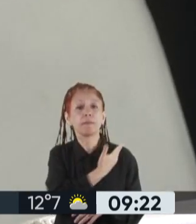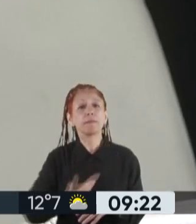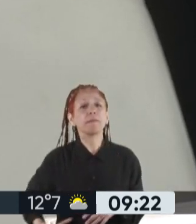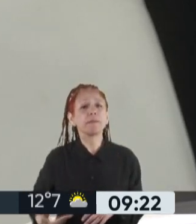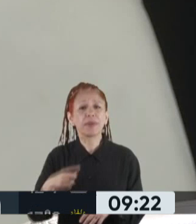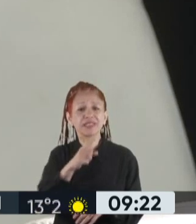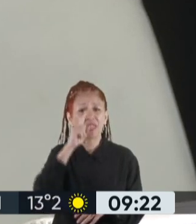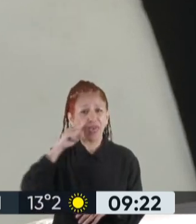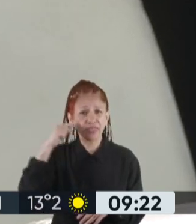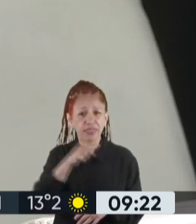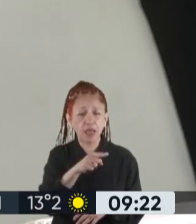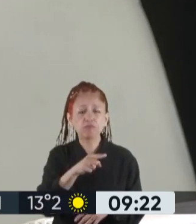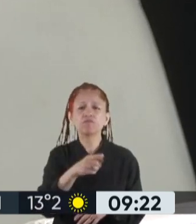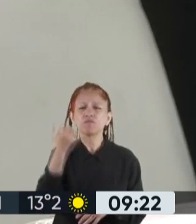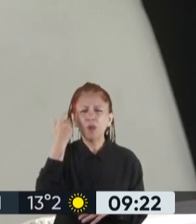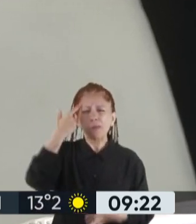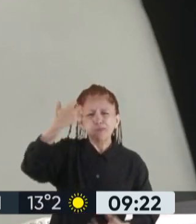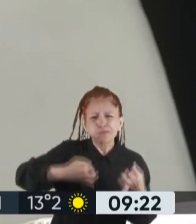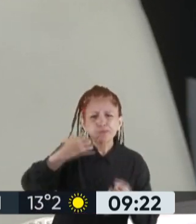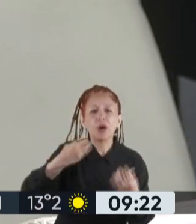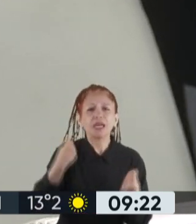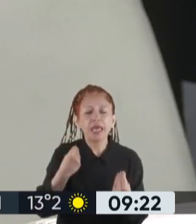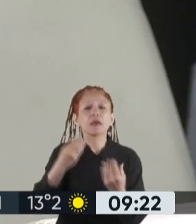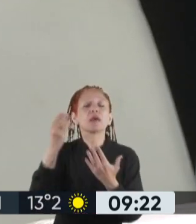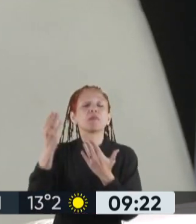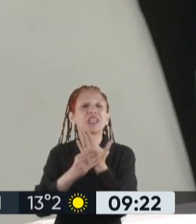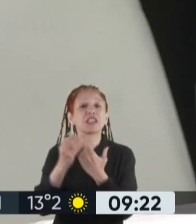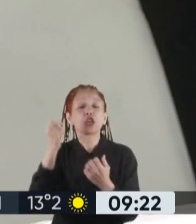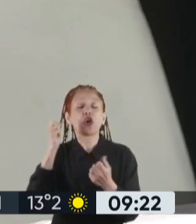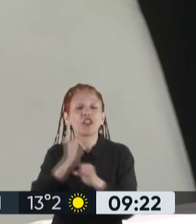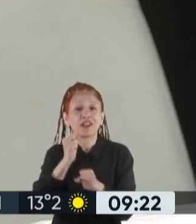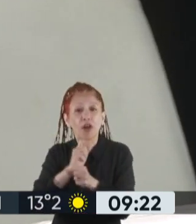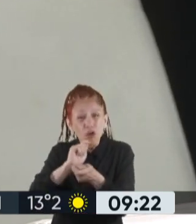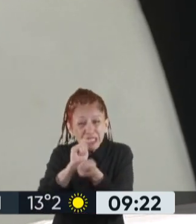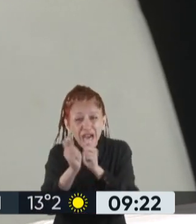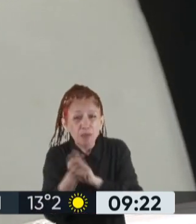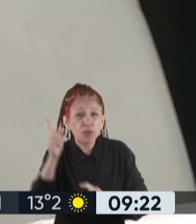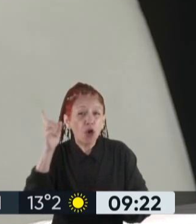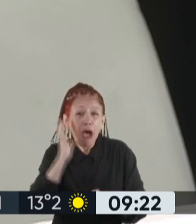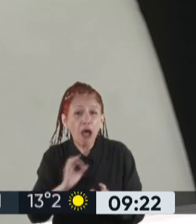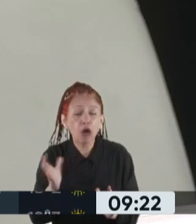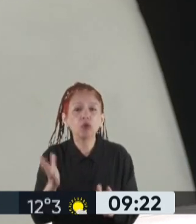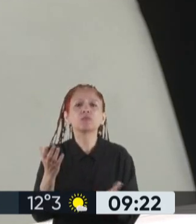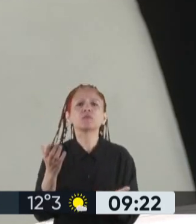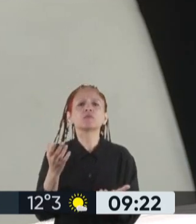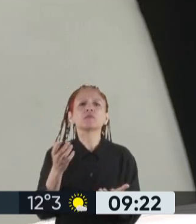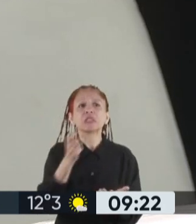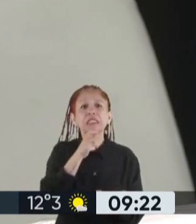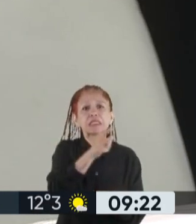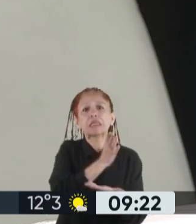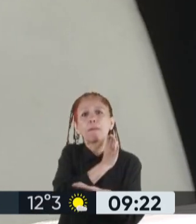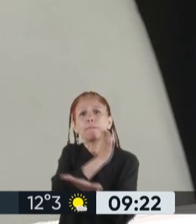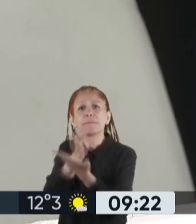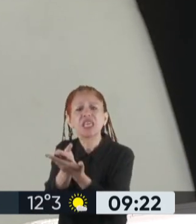presidente evaluó hacer algún tipo de modificación en el Ministerio de Trabajo, si le pediría o no la renuncia al